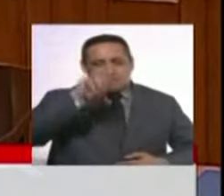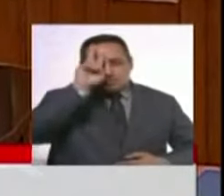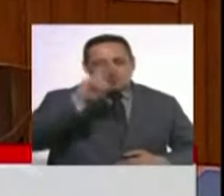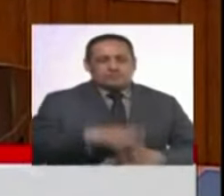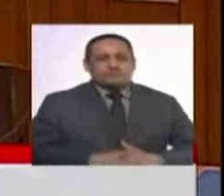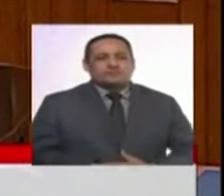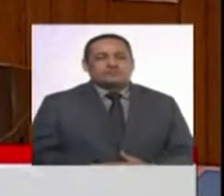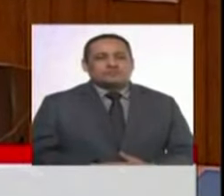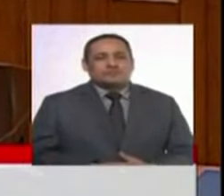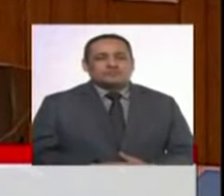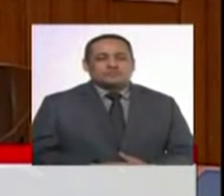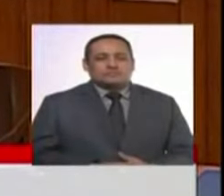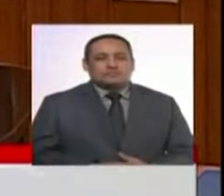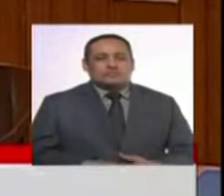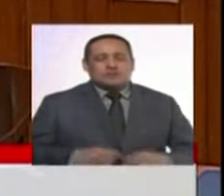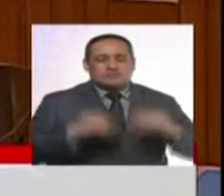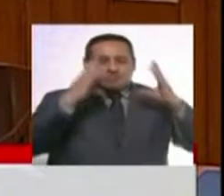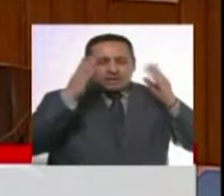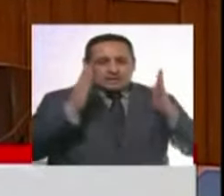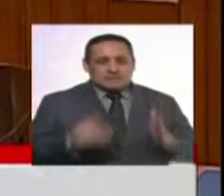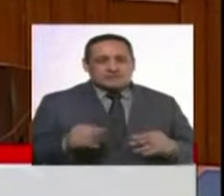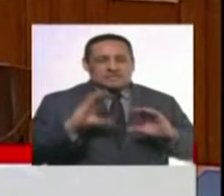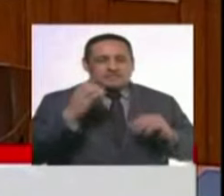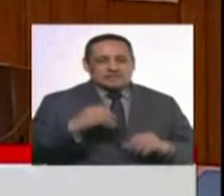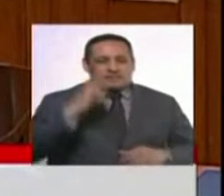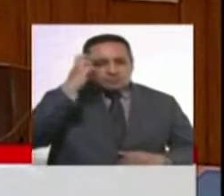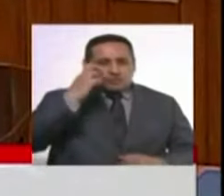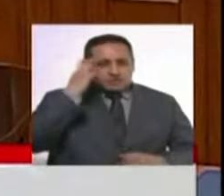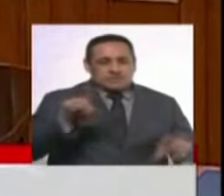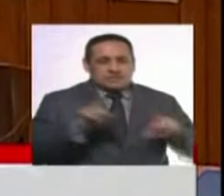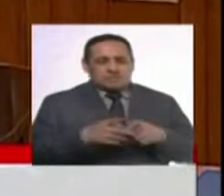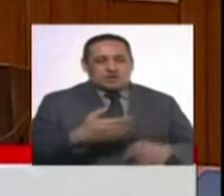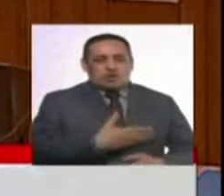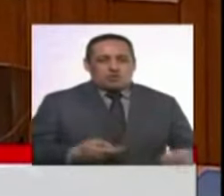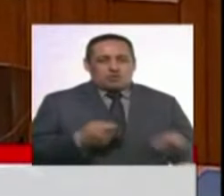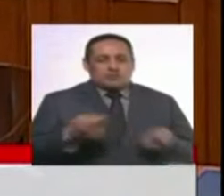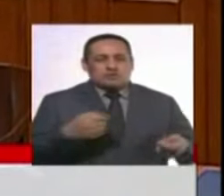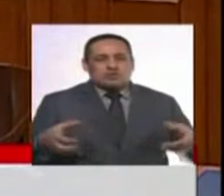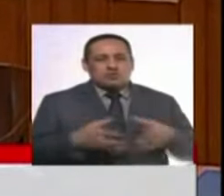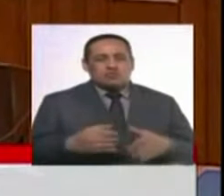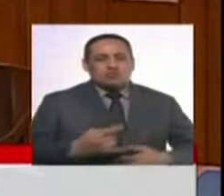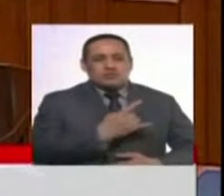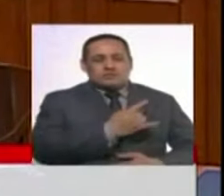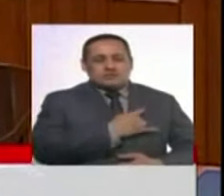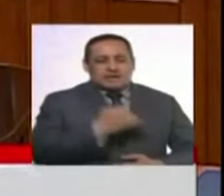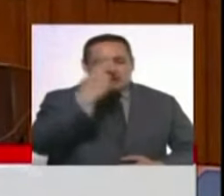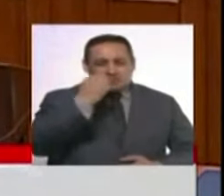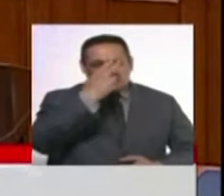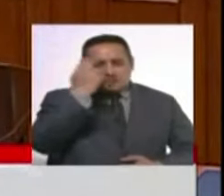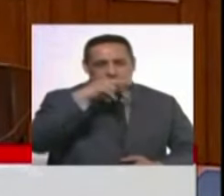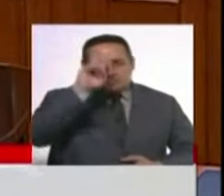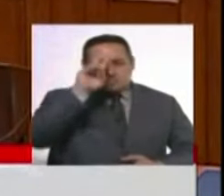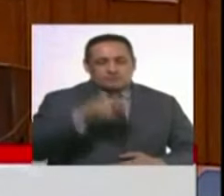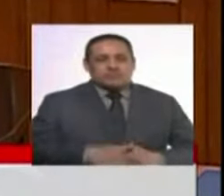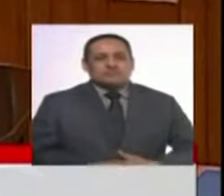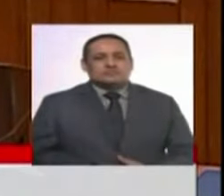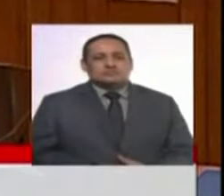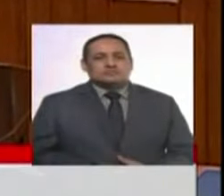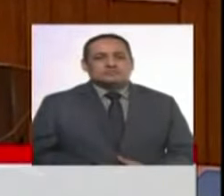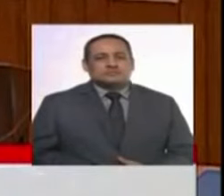del Perú magíster en ciencia política y gobierno por la pontificia Universidad Católica del